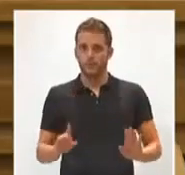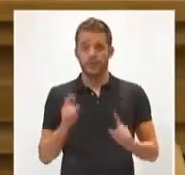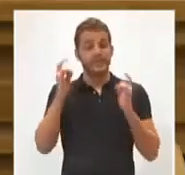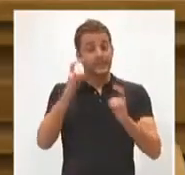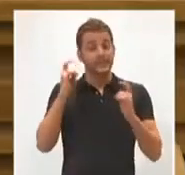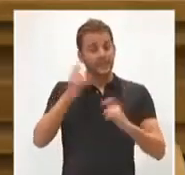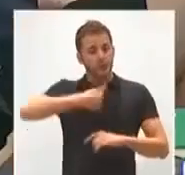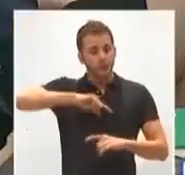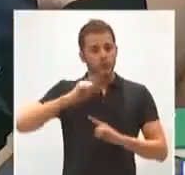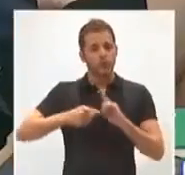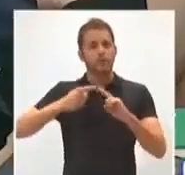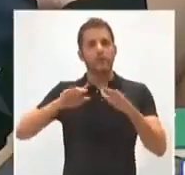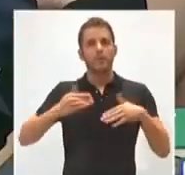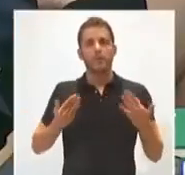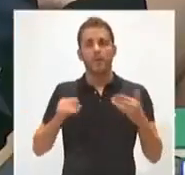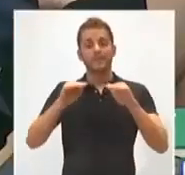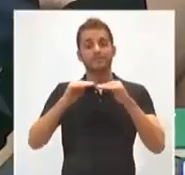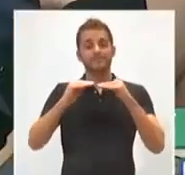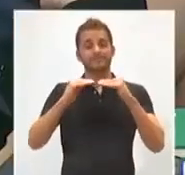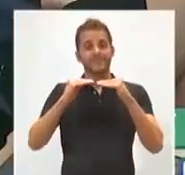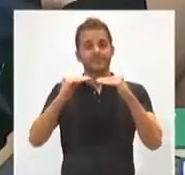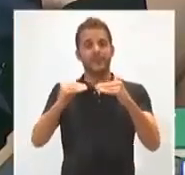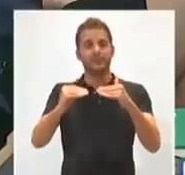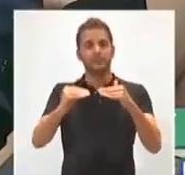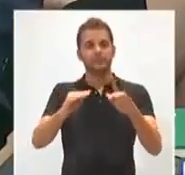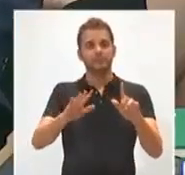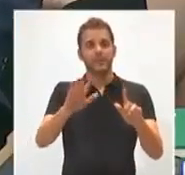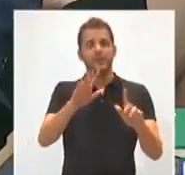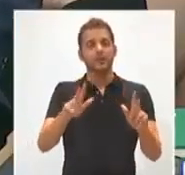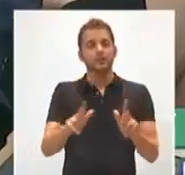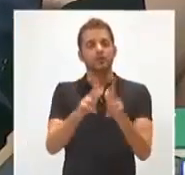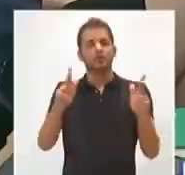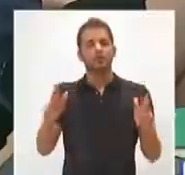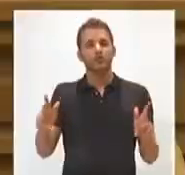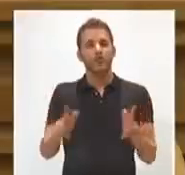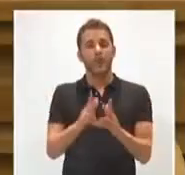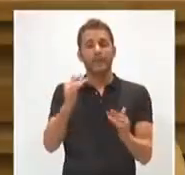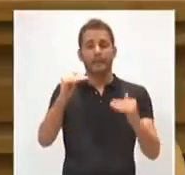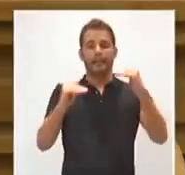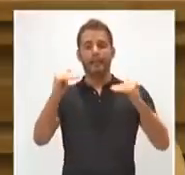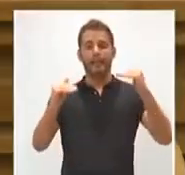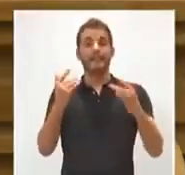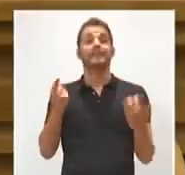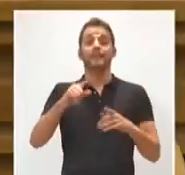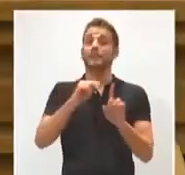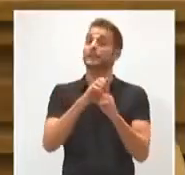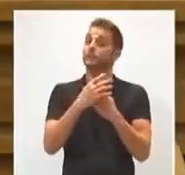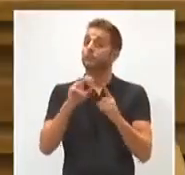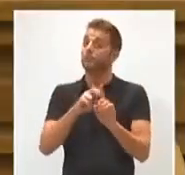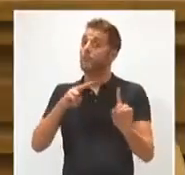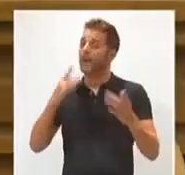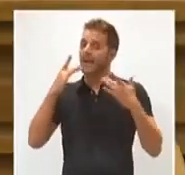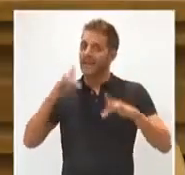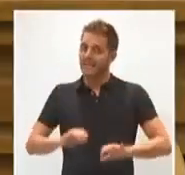sobre todo un mapa social de necesidades y siendo además realistas siendo además realistas permitiéndonos hacer lo que